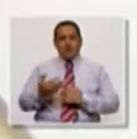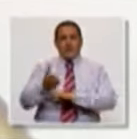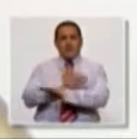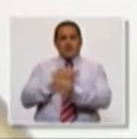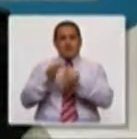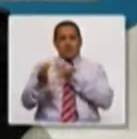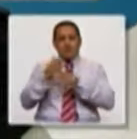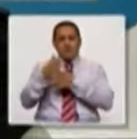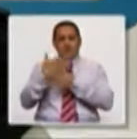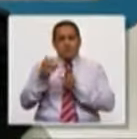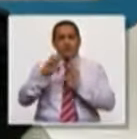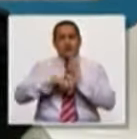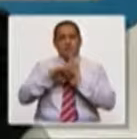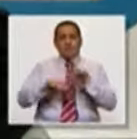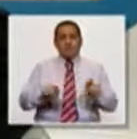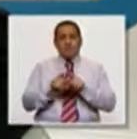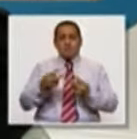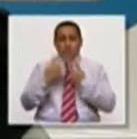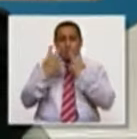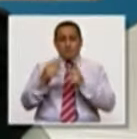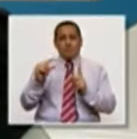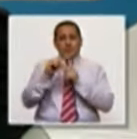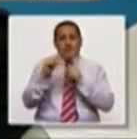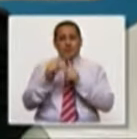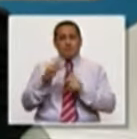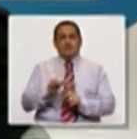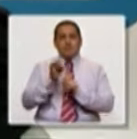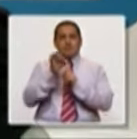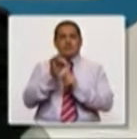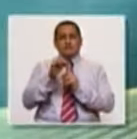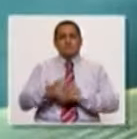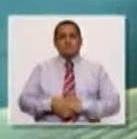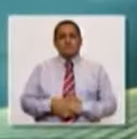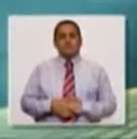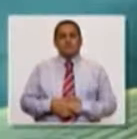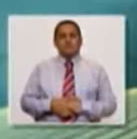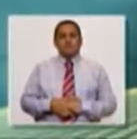por su participación en el programa y volvemos con las frases principales.